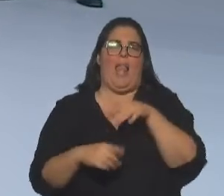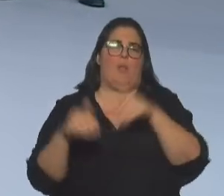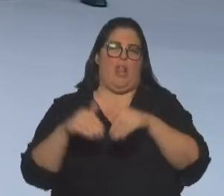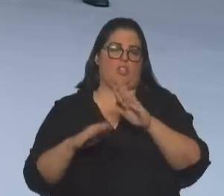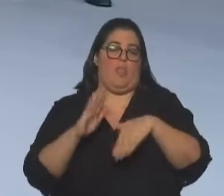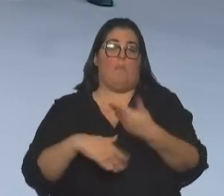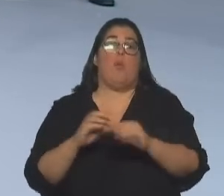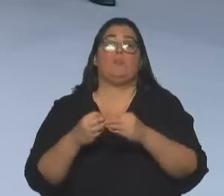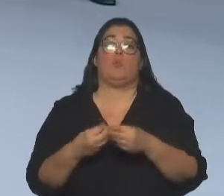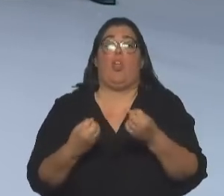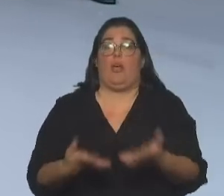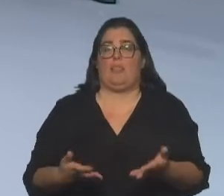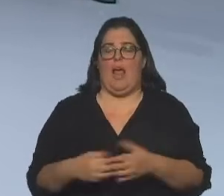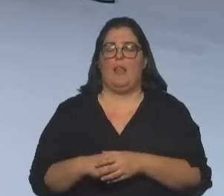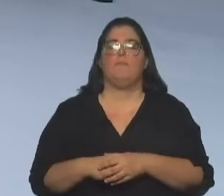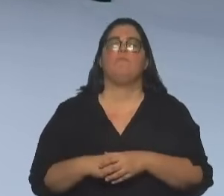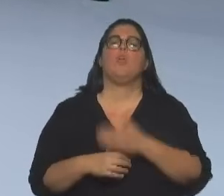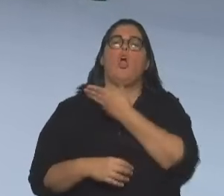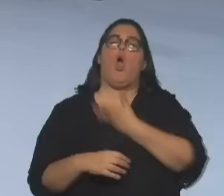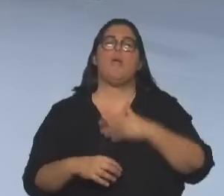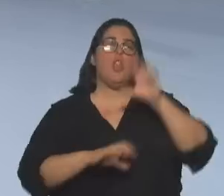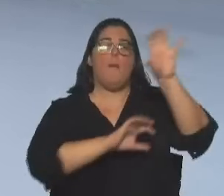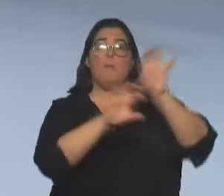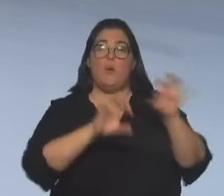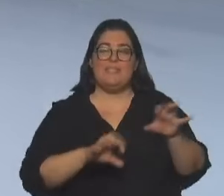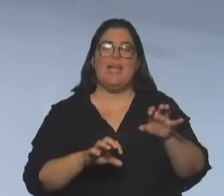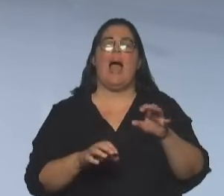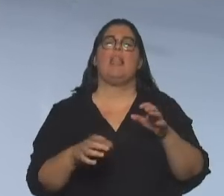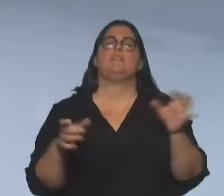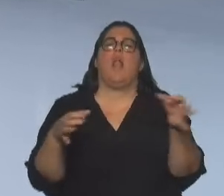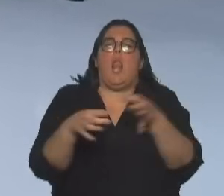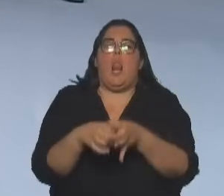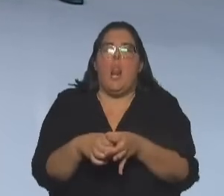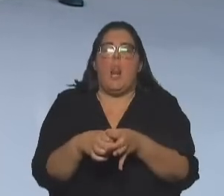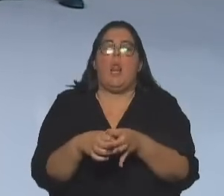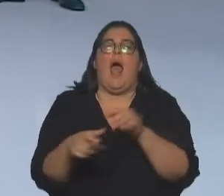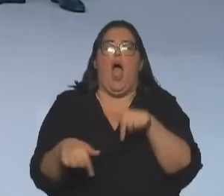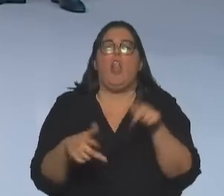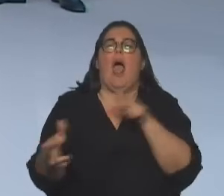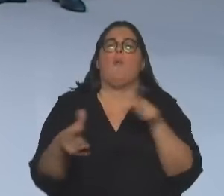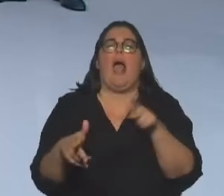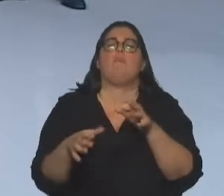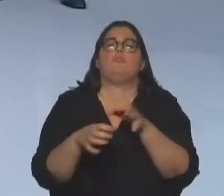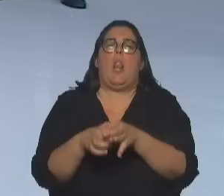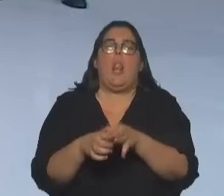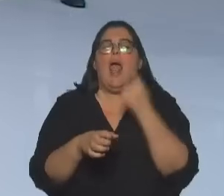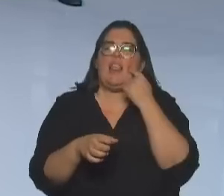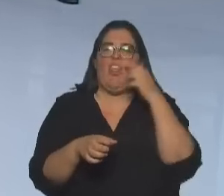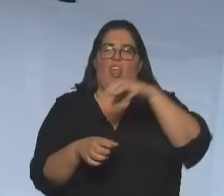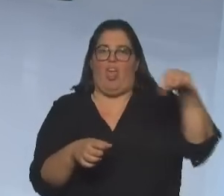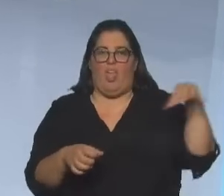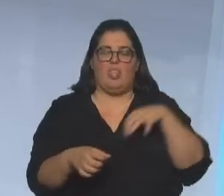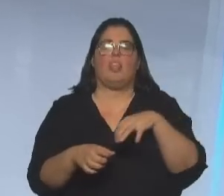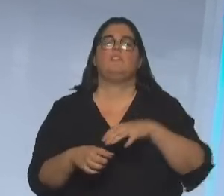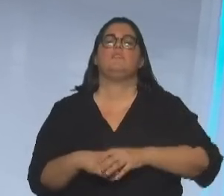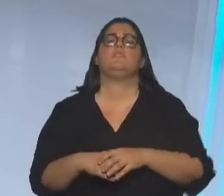elección regional. Y de gobiernos provinciales pasamos a las intendencias, pasamos a los alcaldes. A ver, también